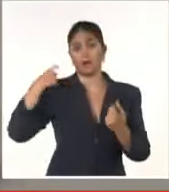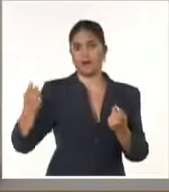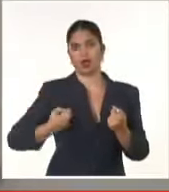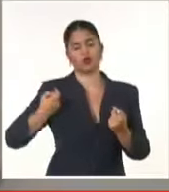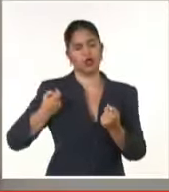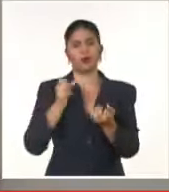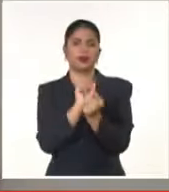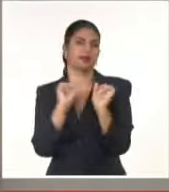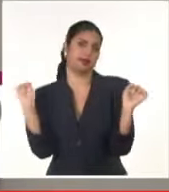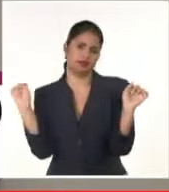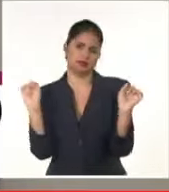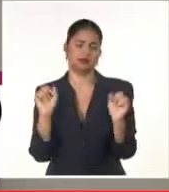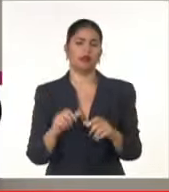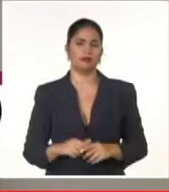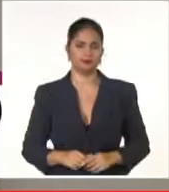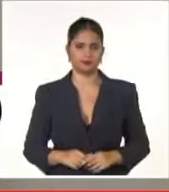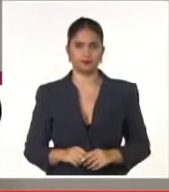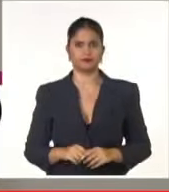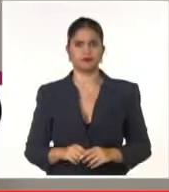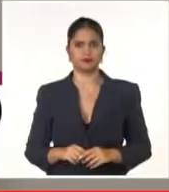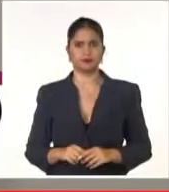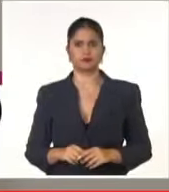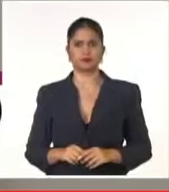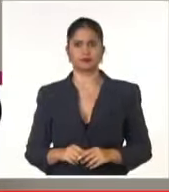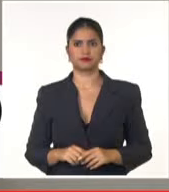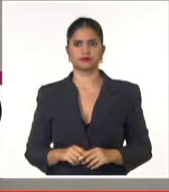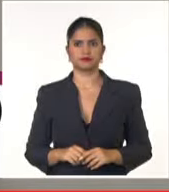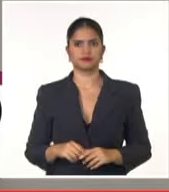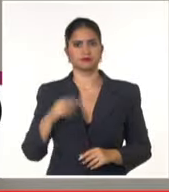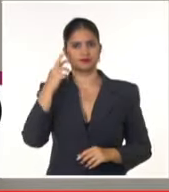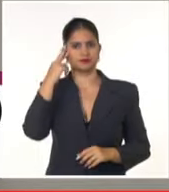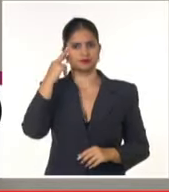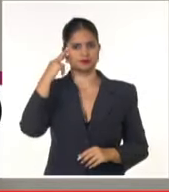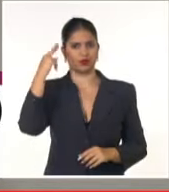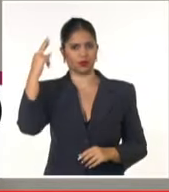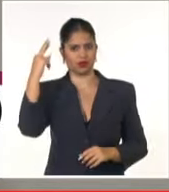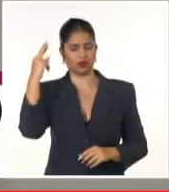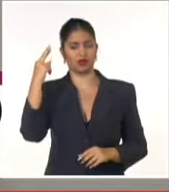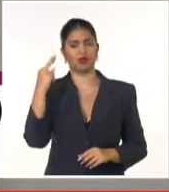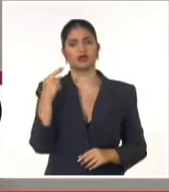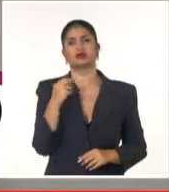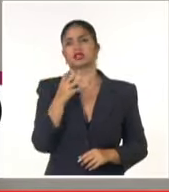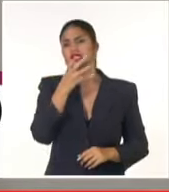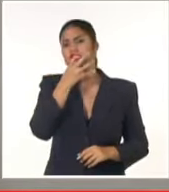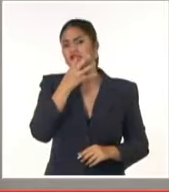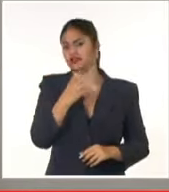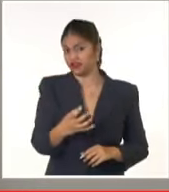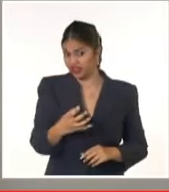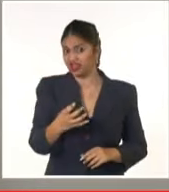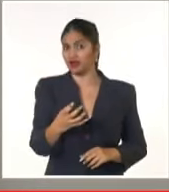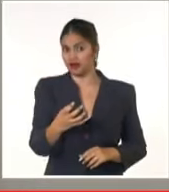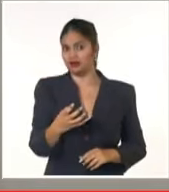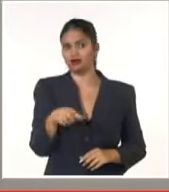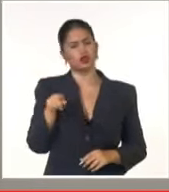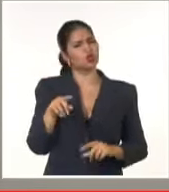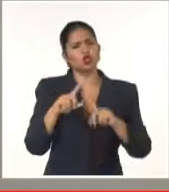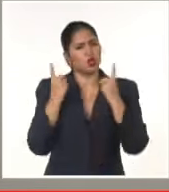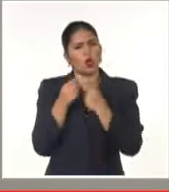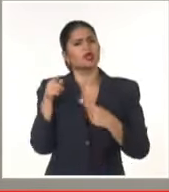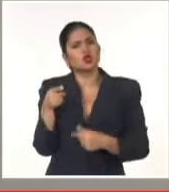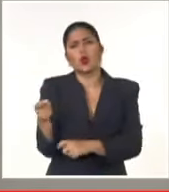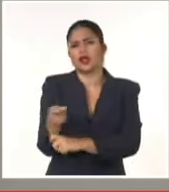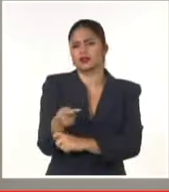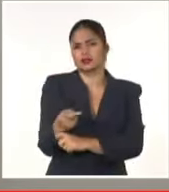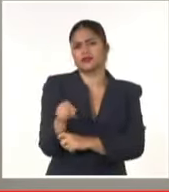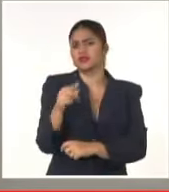buena. Y Fidel, cuando logramos encontrarnos en el Pico Palma Moncha, que me preguntó